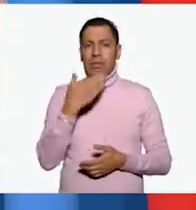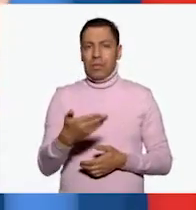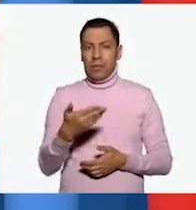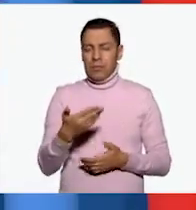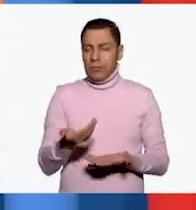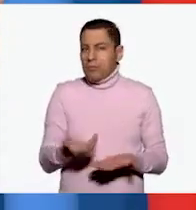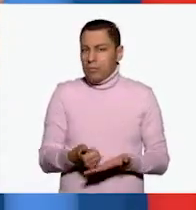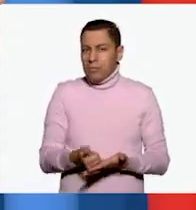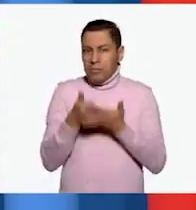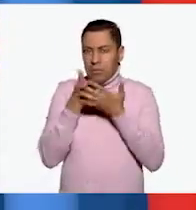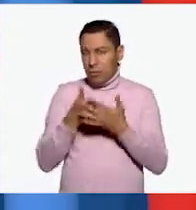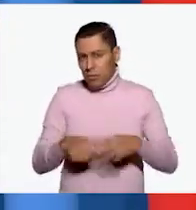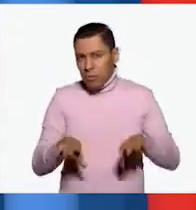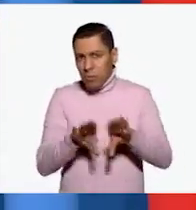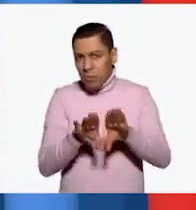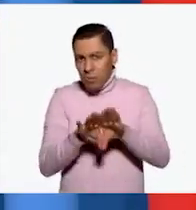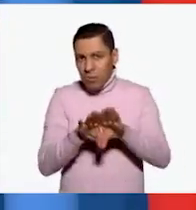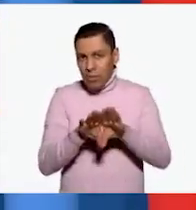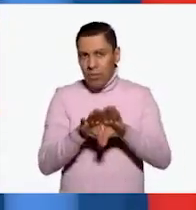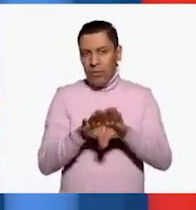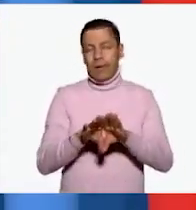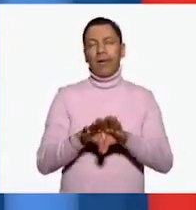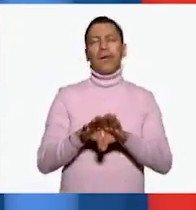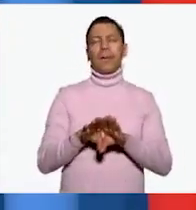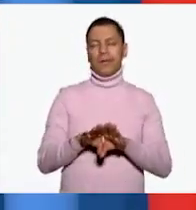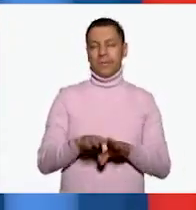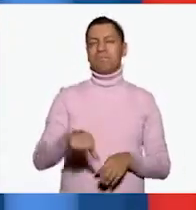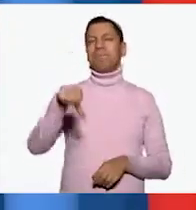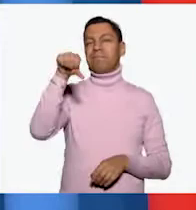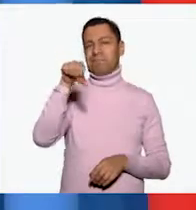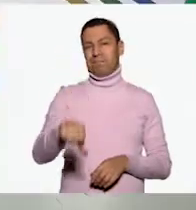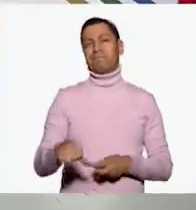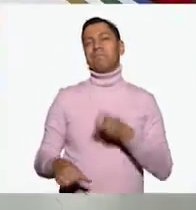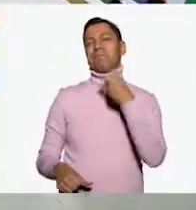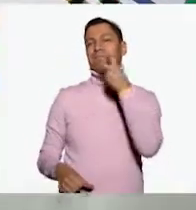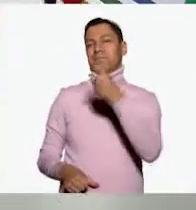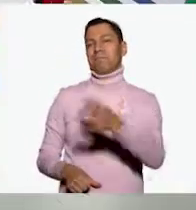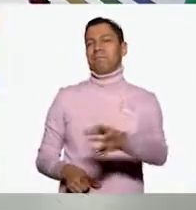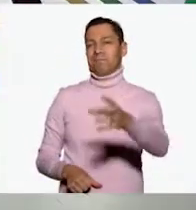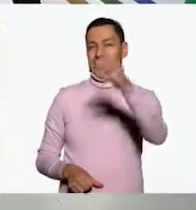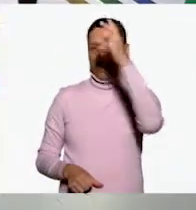muy interesante todo y ya quiero empezar a aprender.